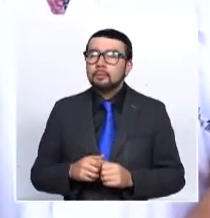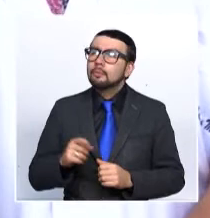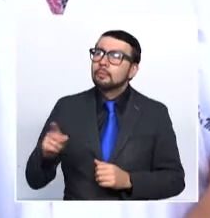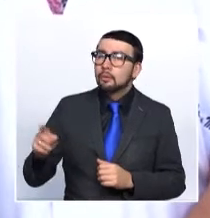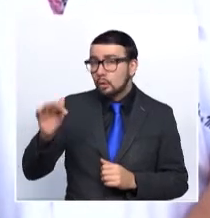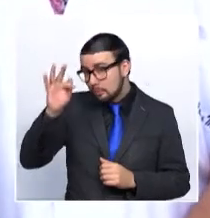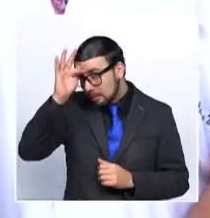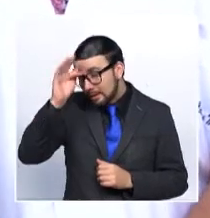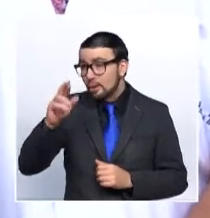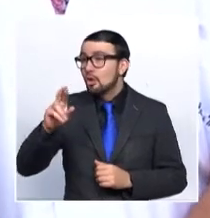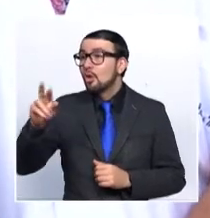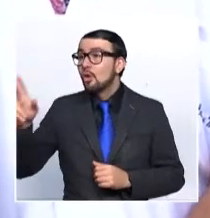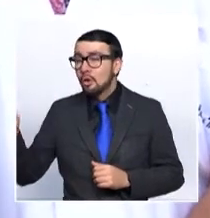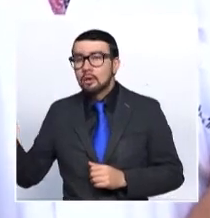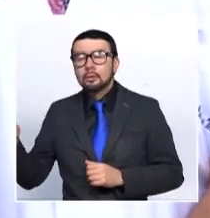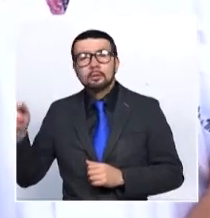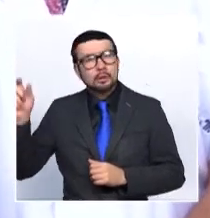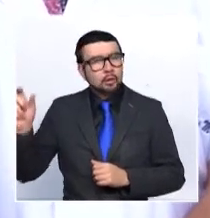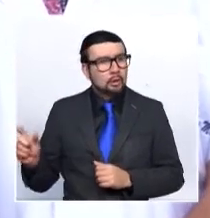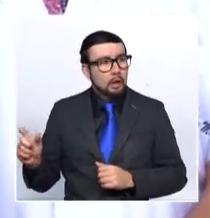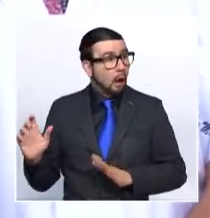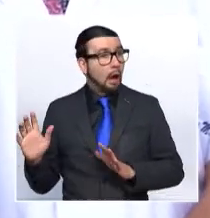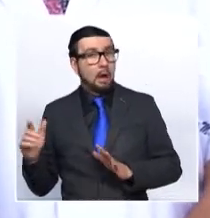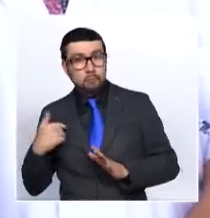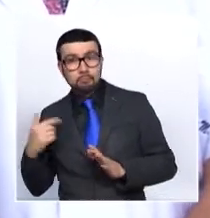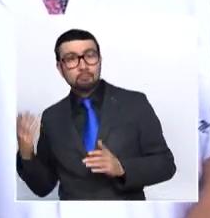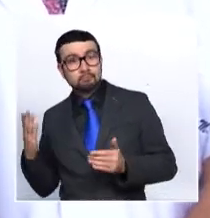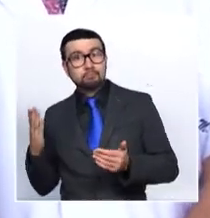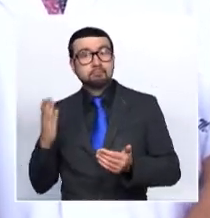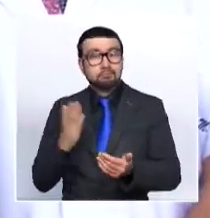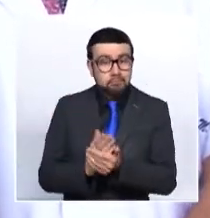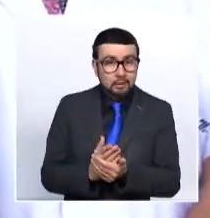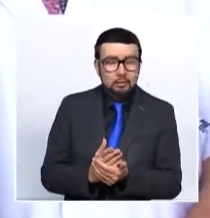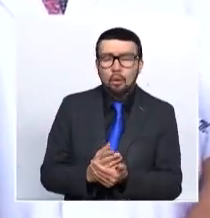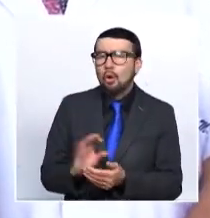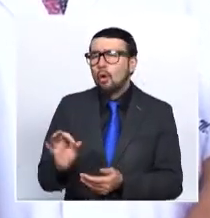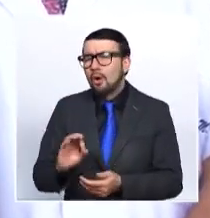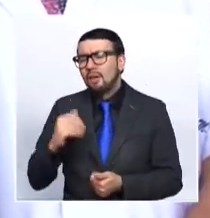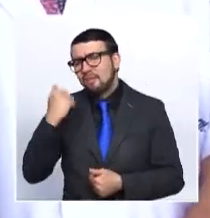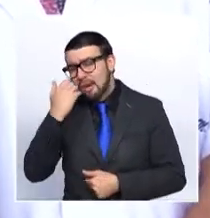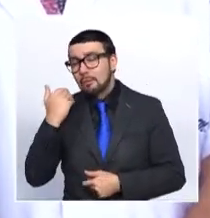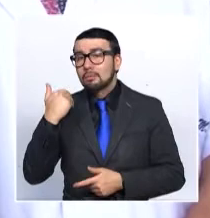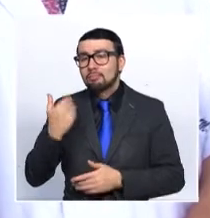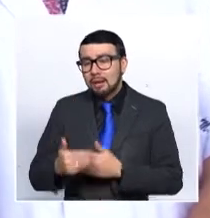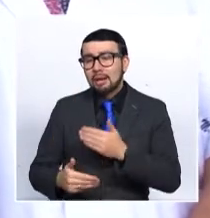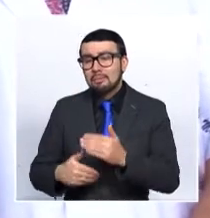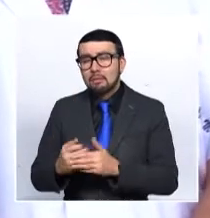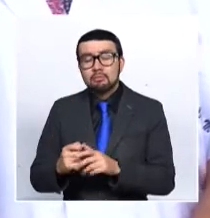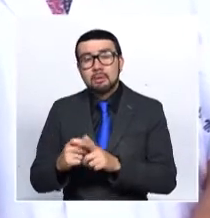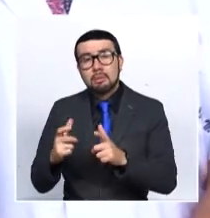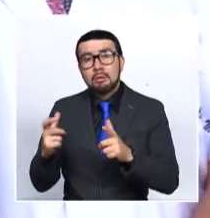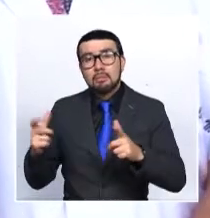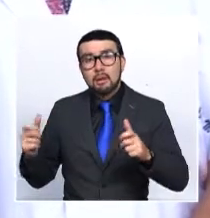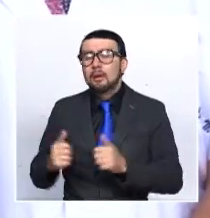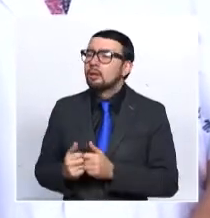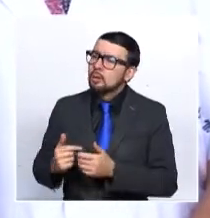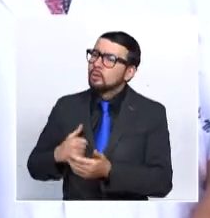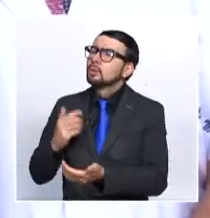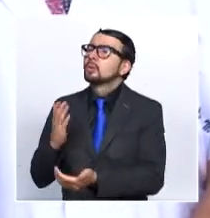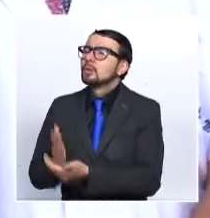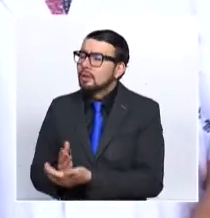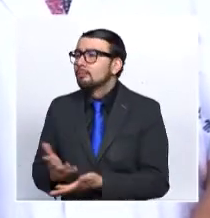el paciente, cuando tiene una oportunidad mucho más adelante y sigue con su problema, sigue con su patología, volvió a consultar